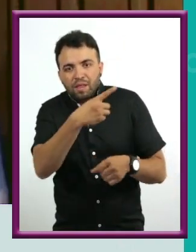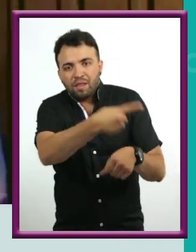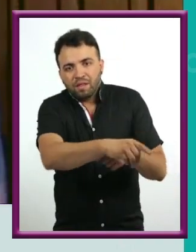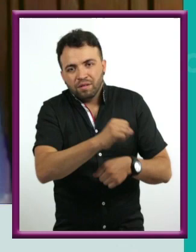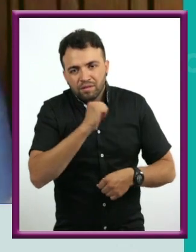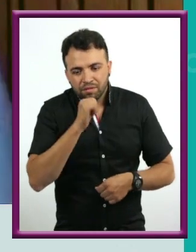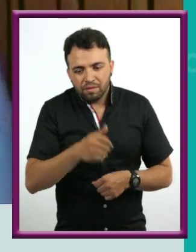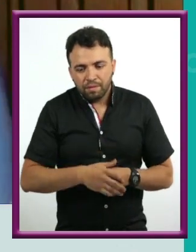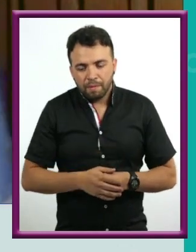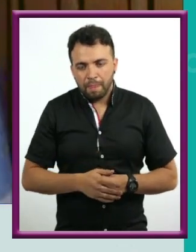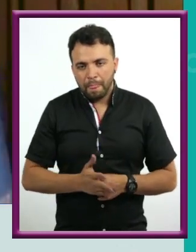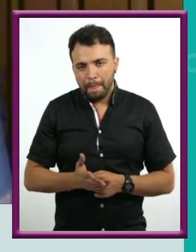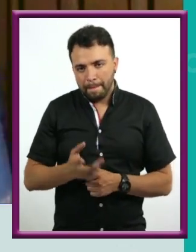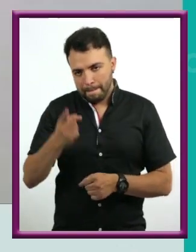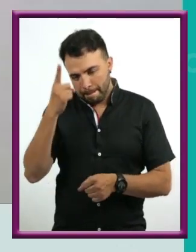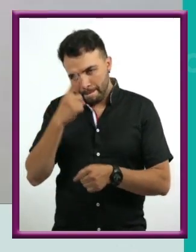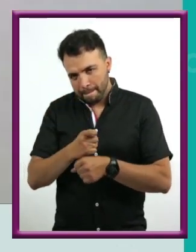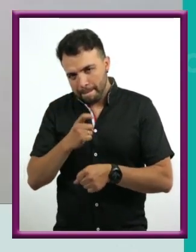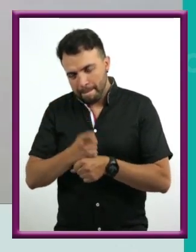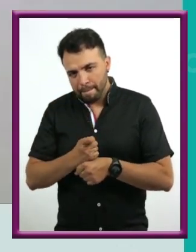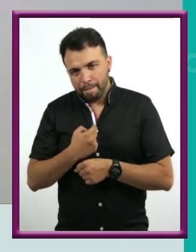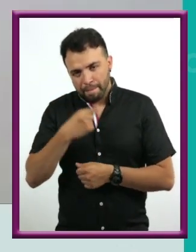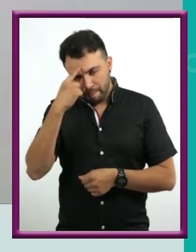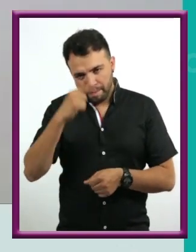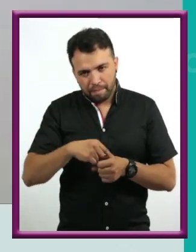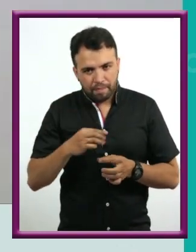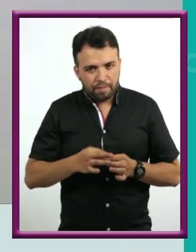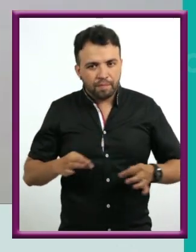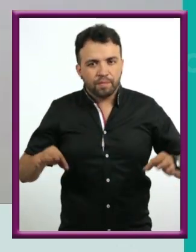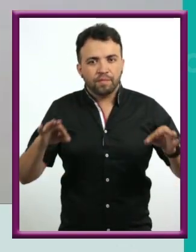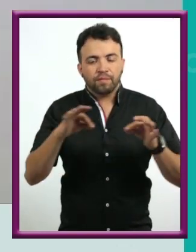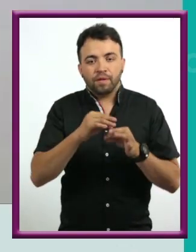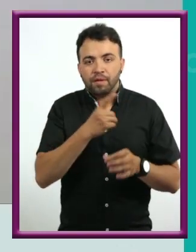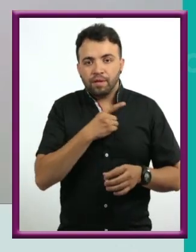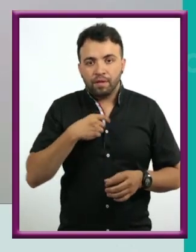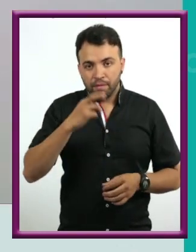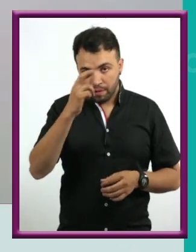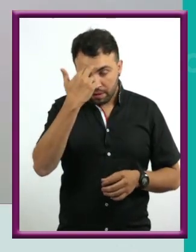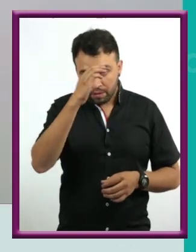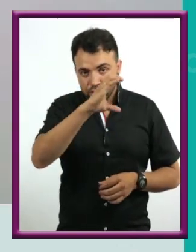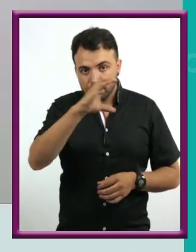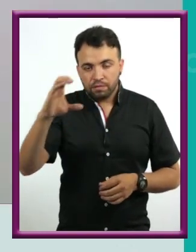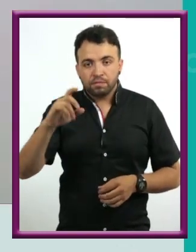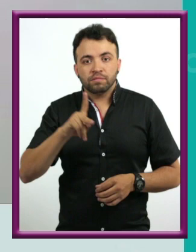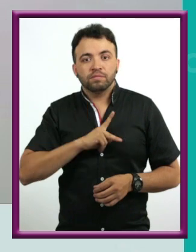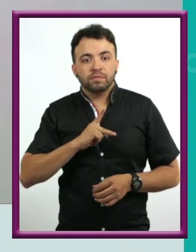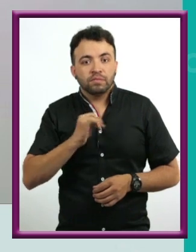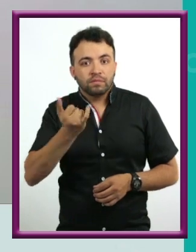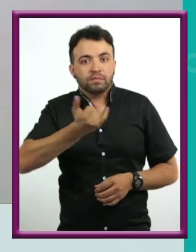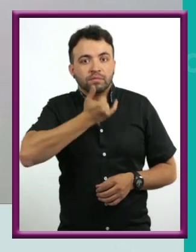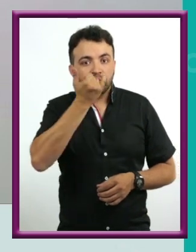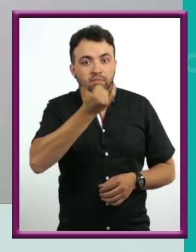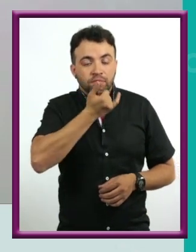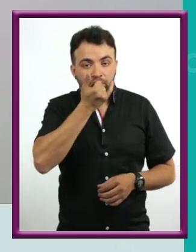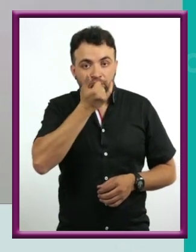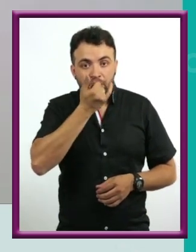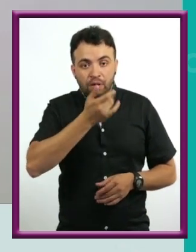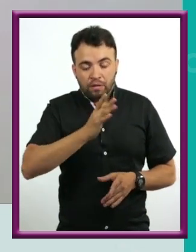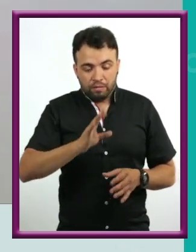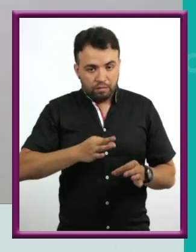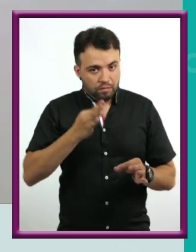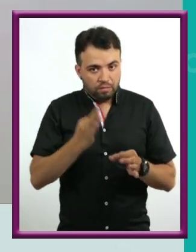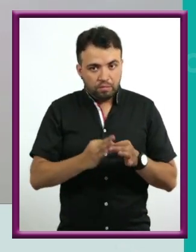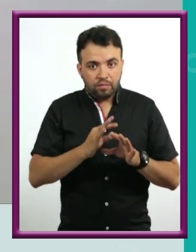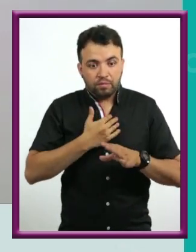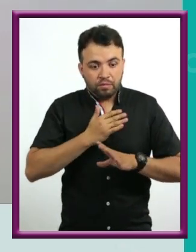para que esta persona no salga afectada. Primero que nada, es muy importante reconocer nuestros errores. Con